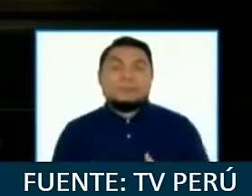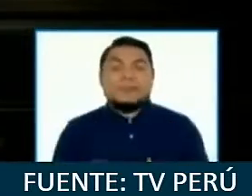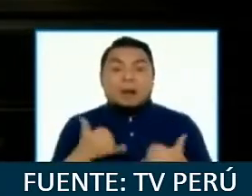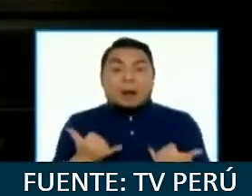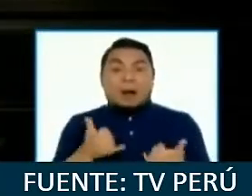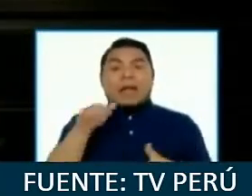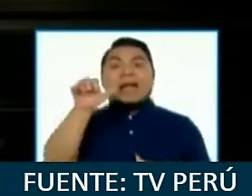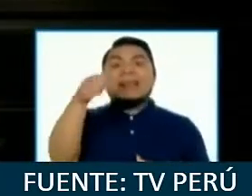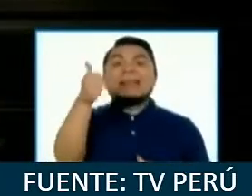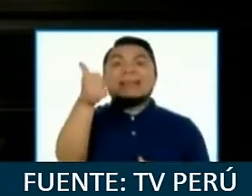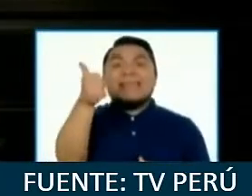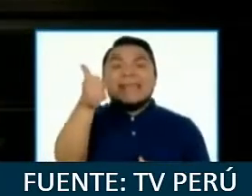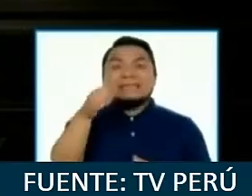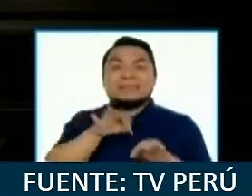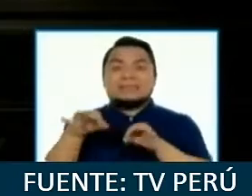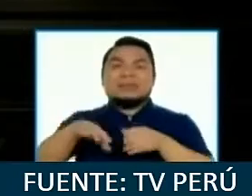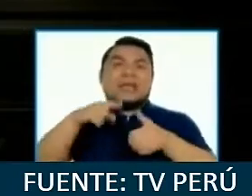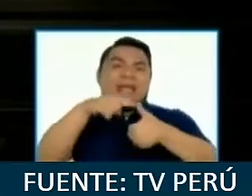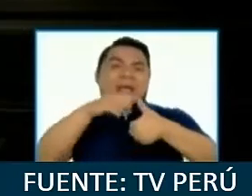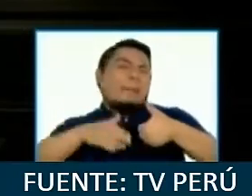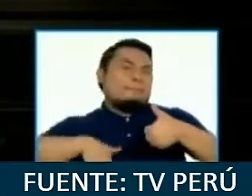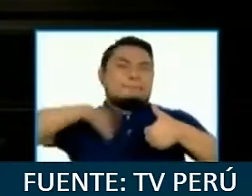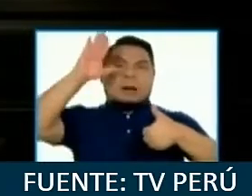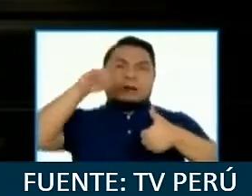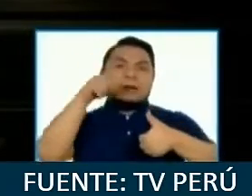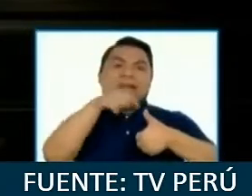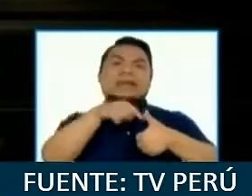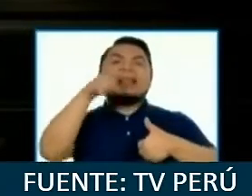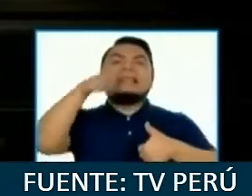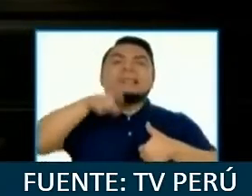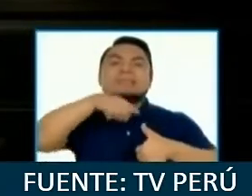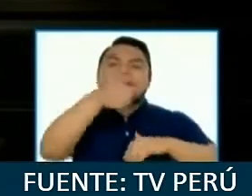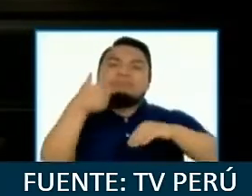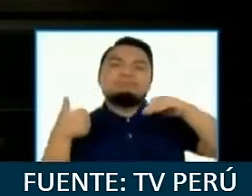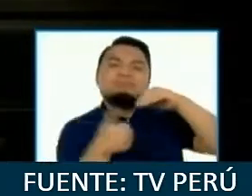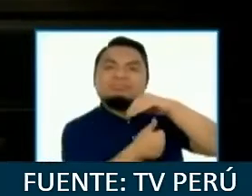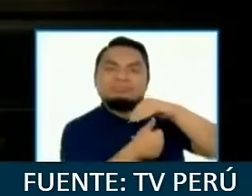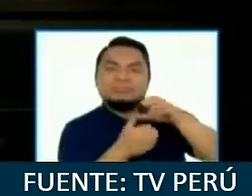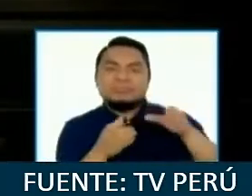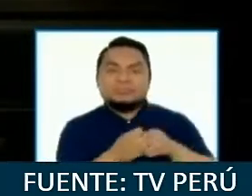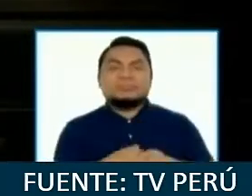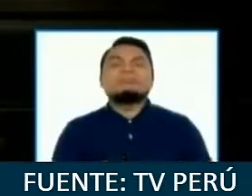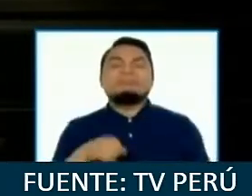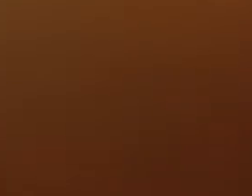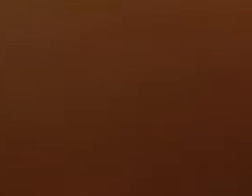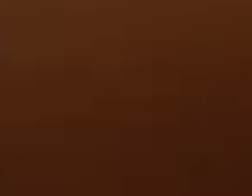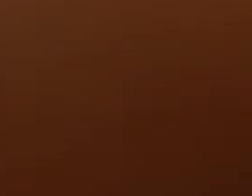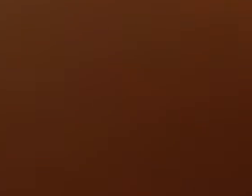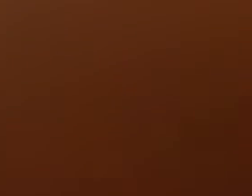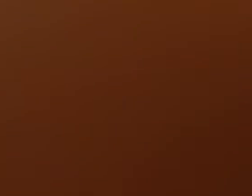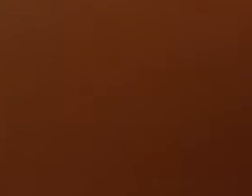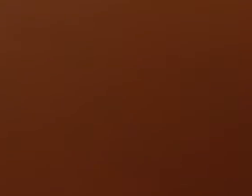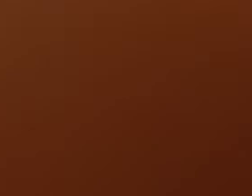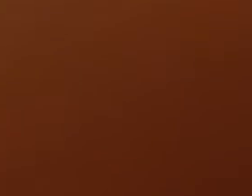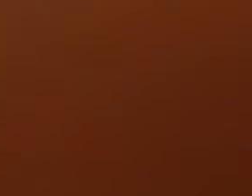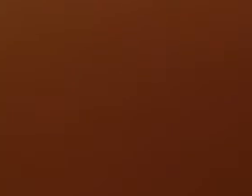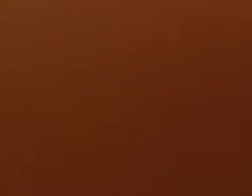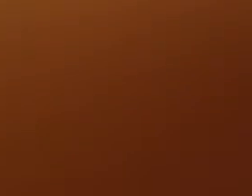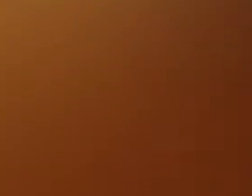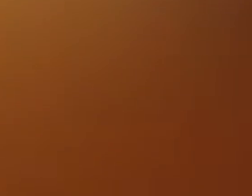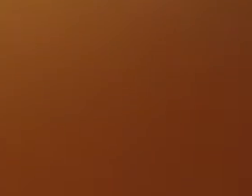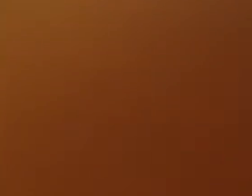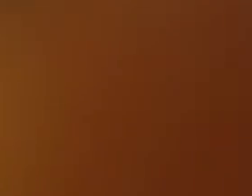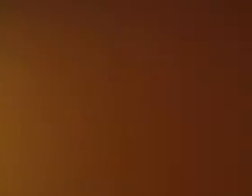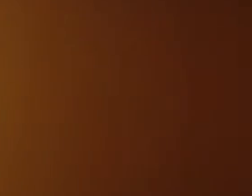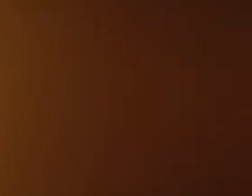están en el grupo extremo, lo que exige confinamiento, es decir, cuarentena. ¿Te conoces? ¿Cómo que andas, el loco,